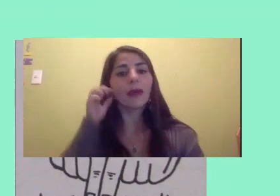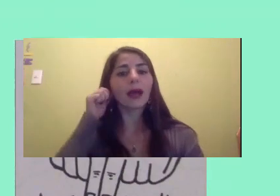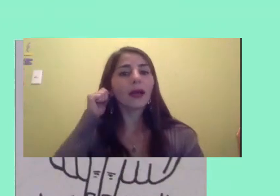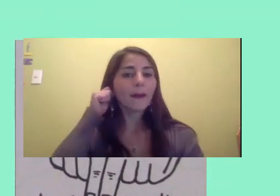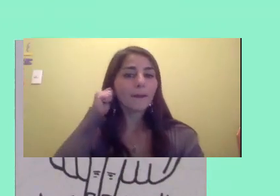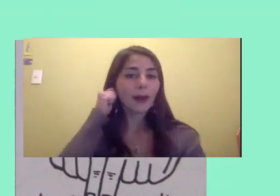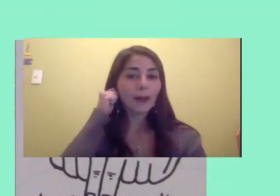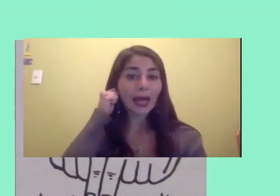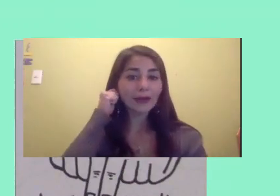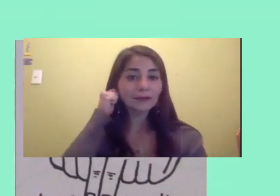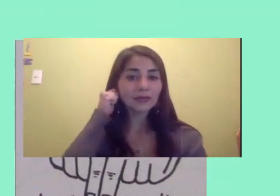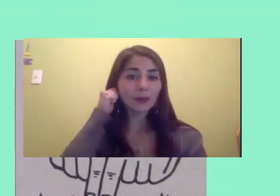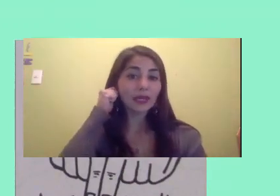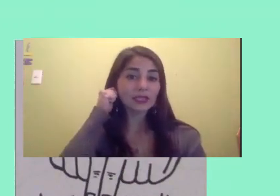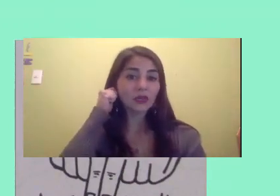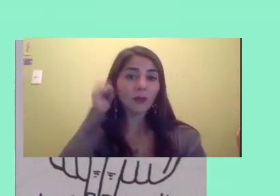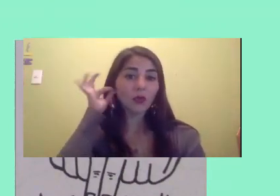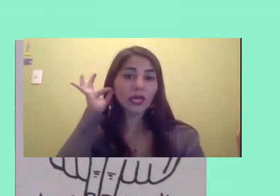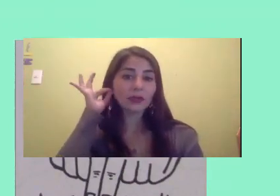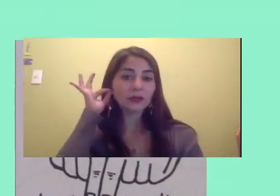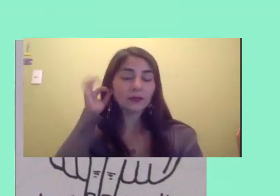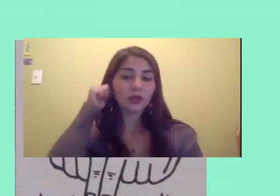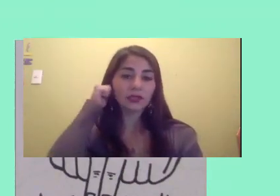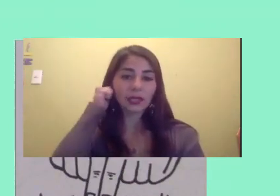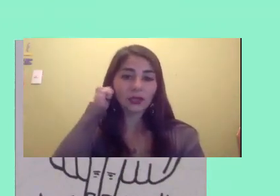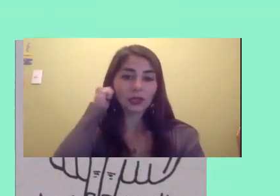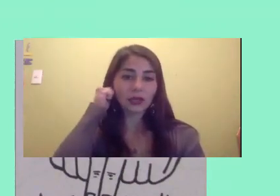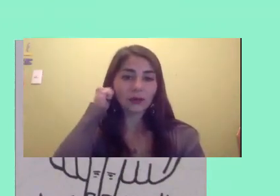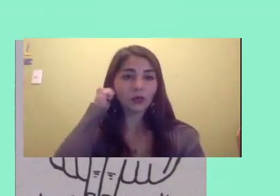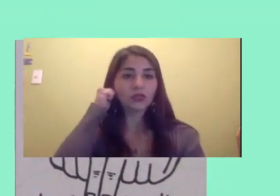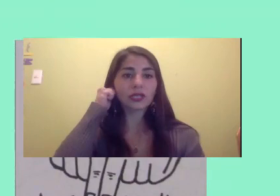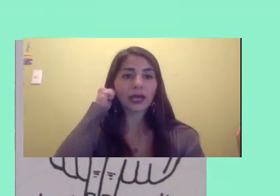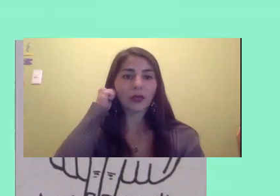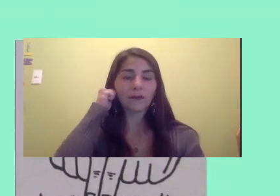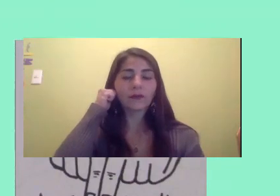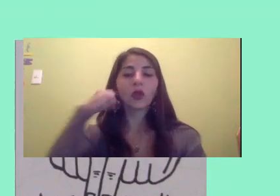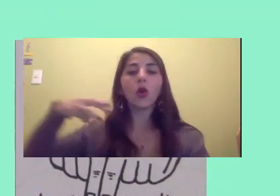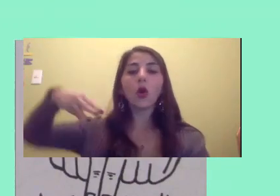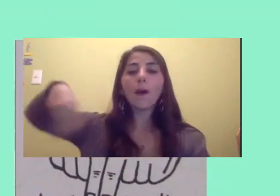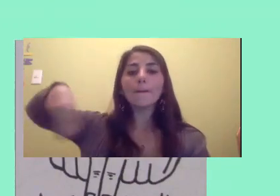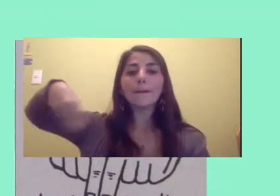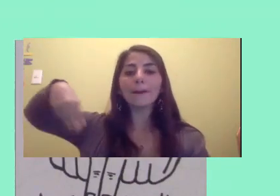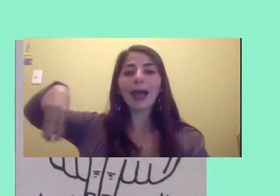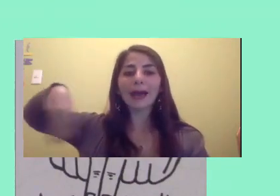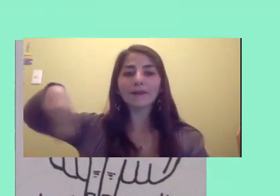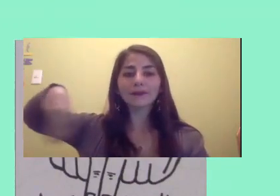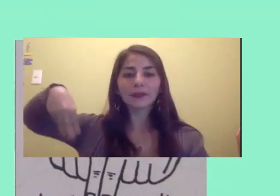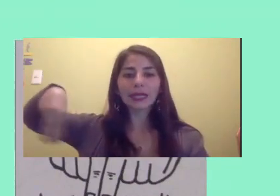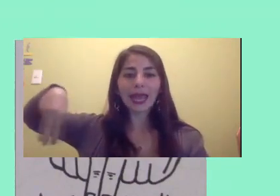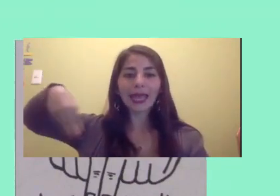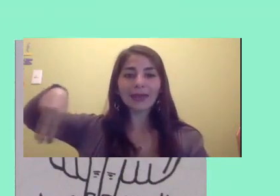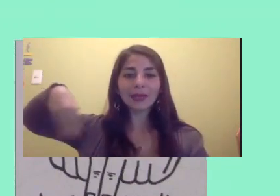para decir mamá. Mamá, que es parecido a mujer, pero esta es con el puño cerrado. O